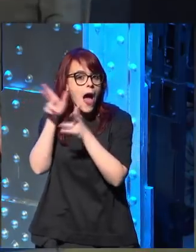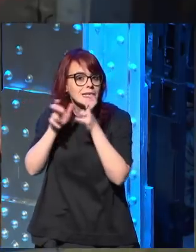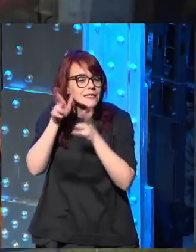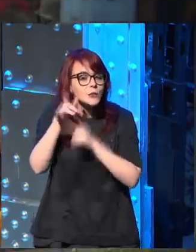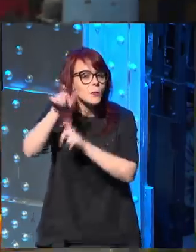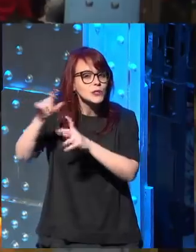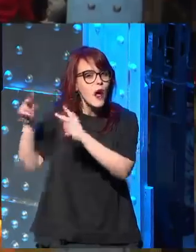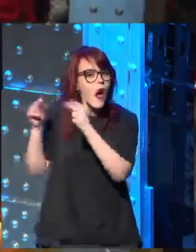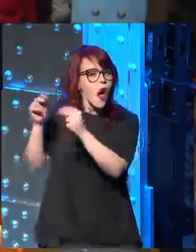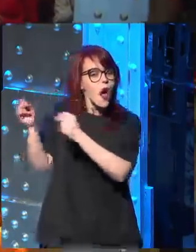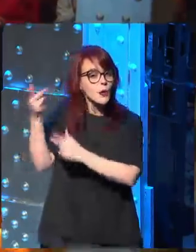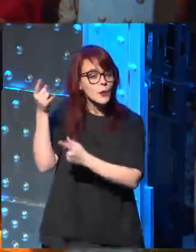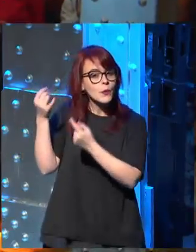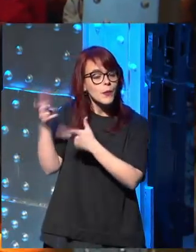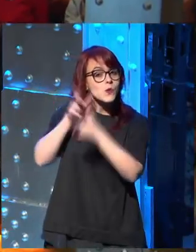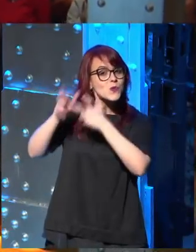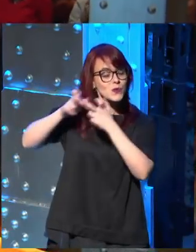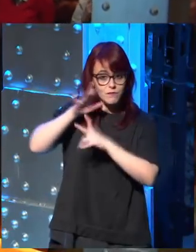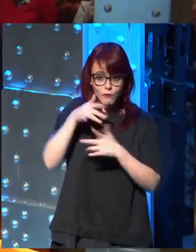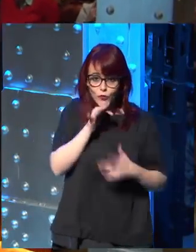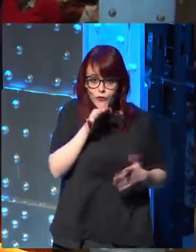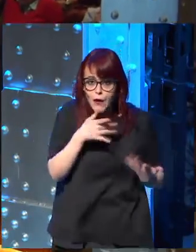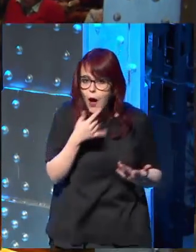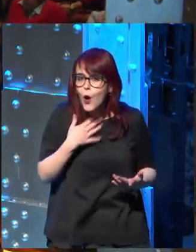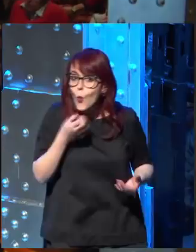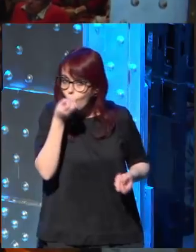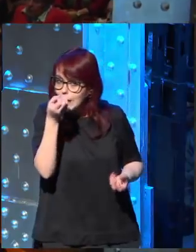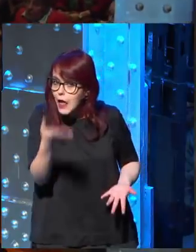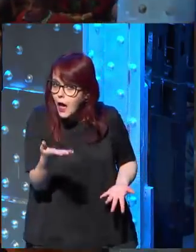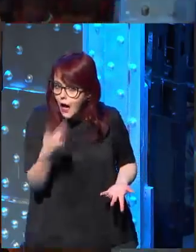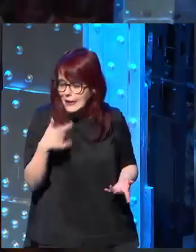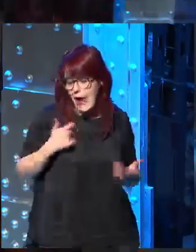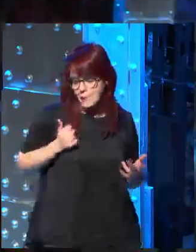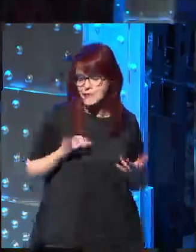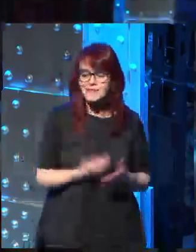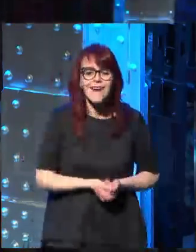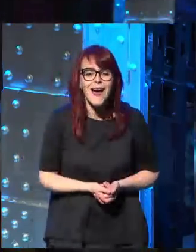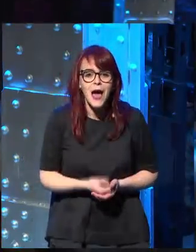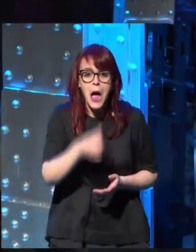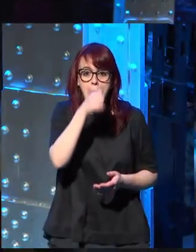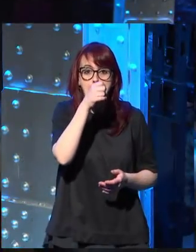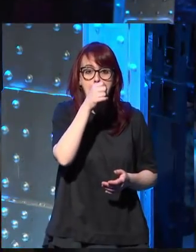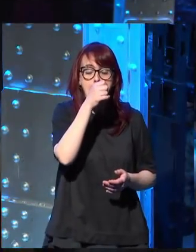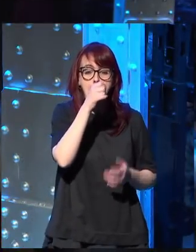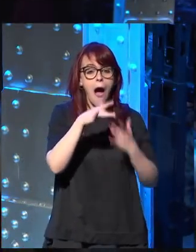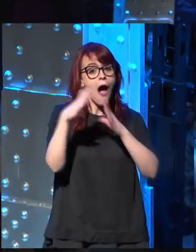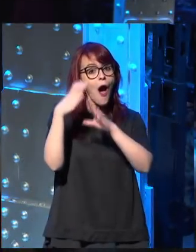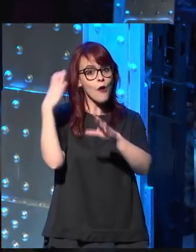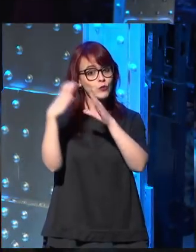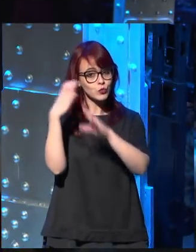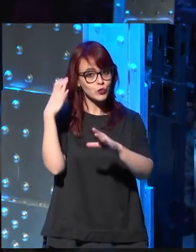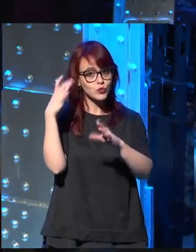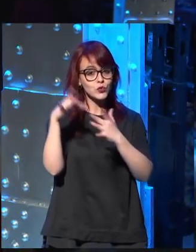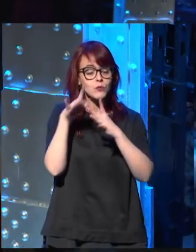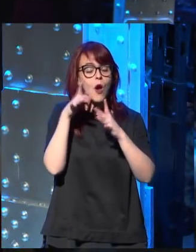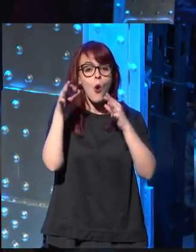la gente, ¿no? Y todavía sigo escuchando, ¿no? ¿Quieres que te cuente una que escuché el otro día? Sí. Iba en un autobús, en